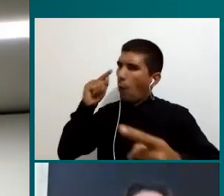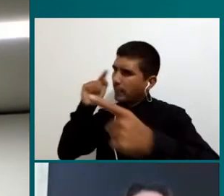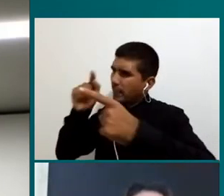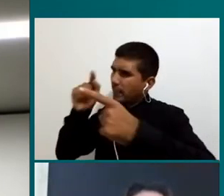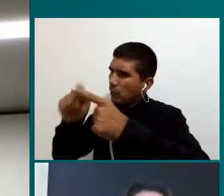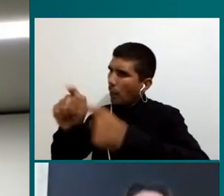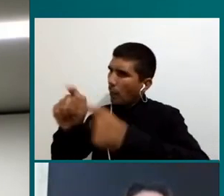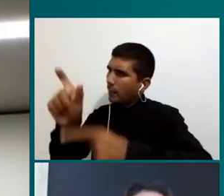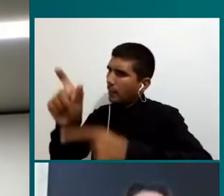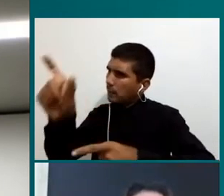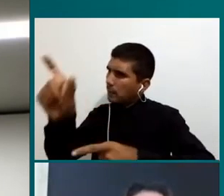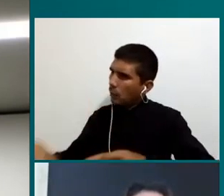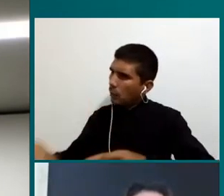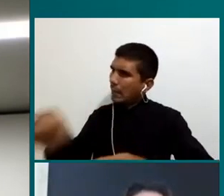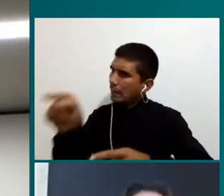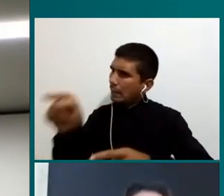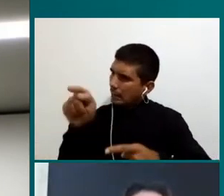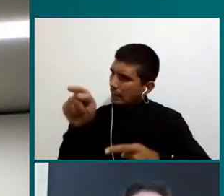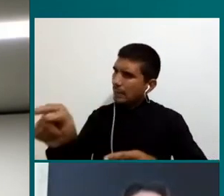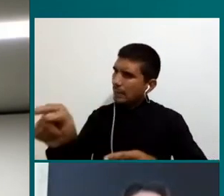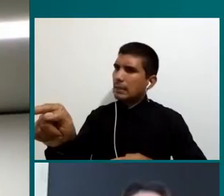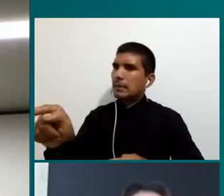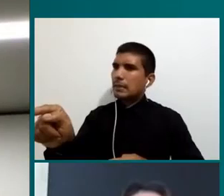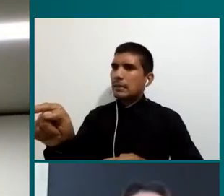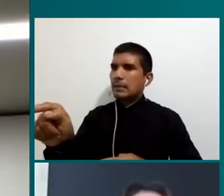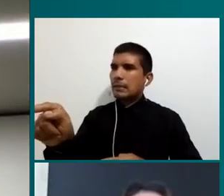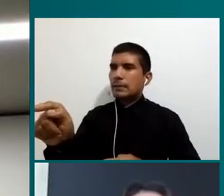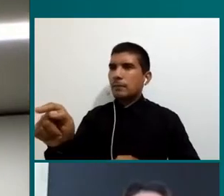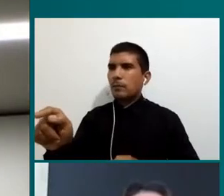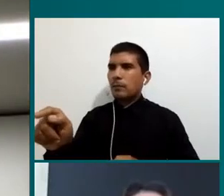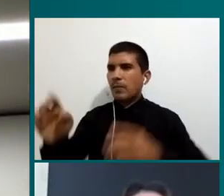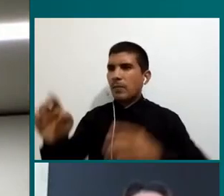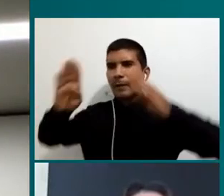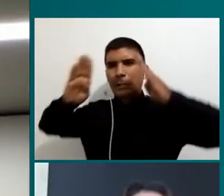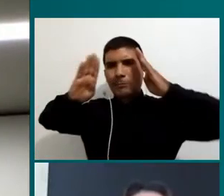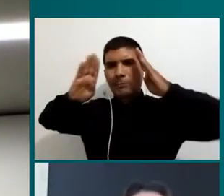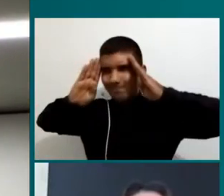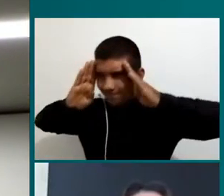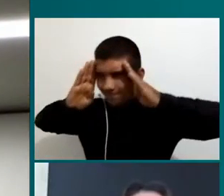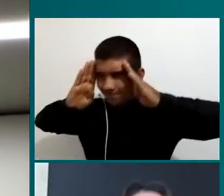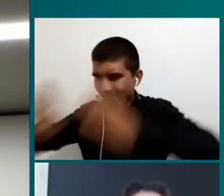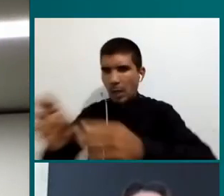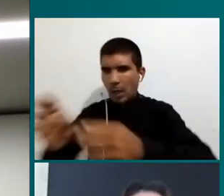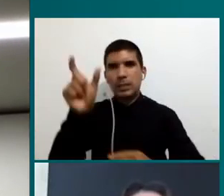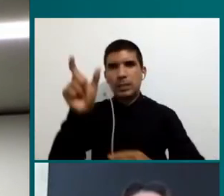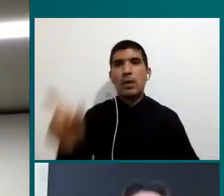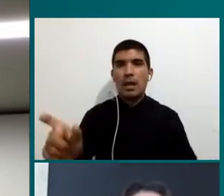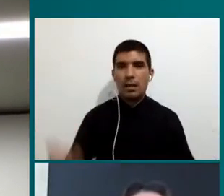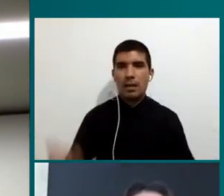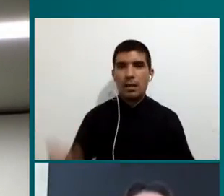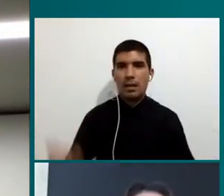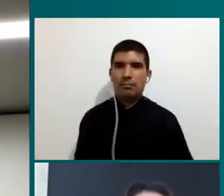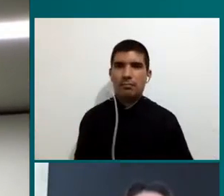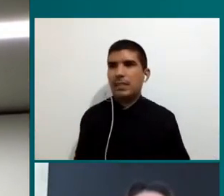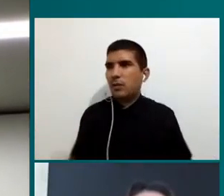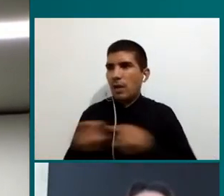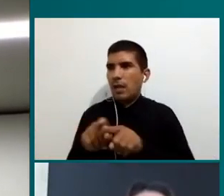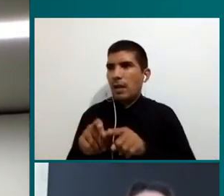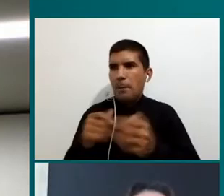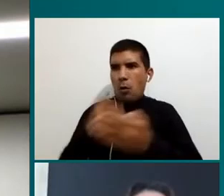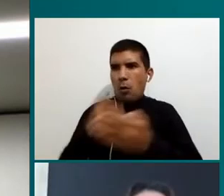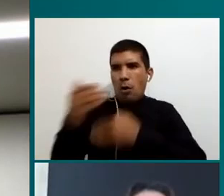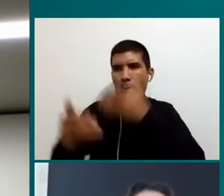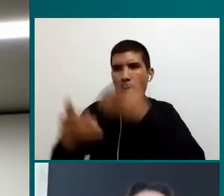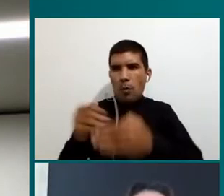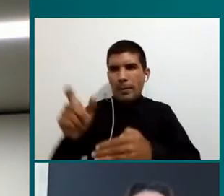calidad, en energía, en gas, en agua. Y nos vamos a ir acercando con el uso de las tecnologías, con recursos distribuidos,